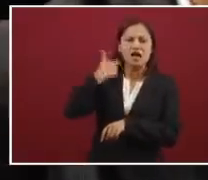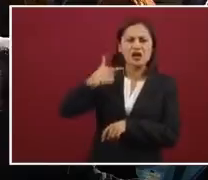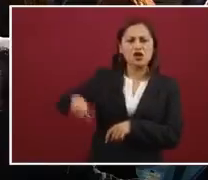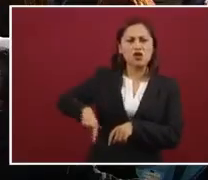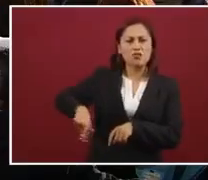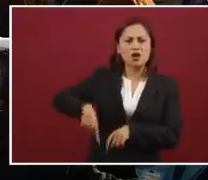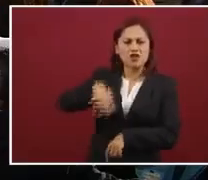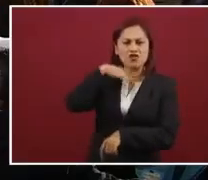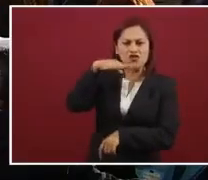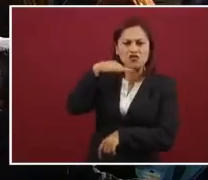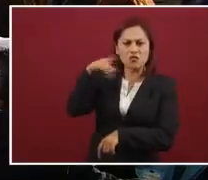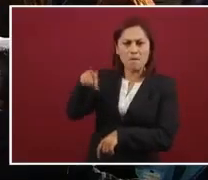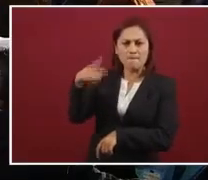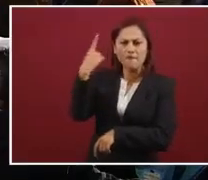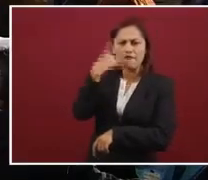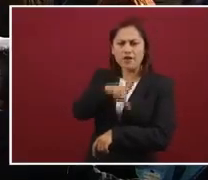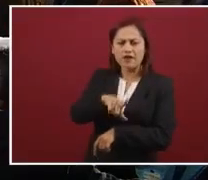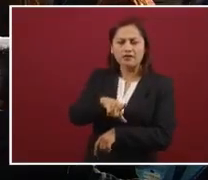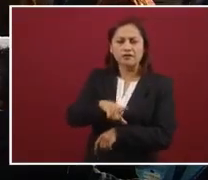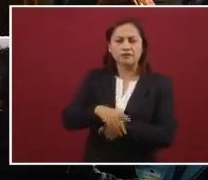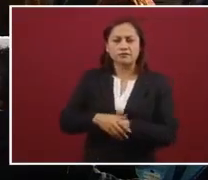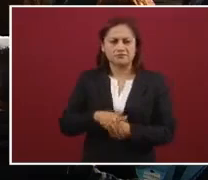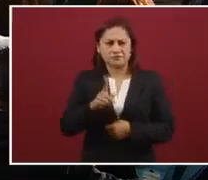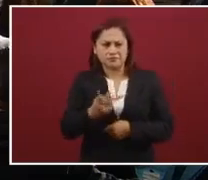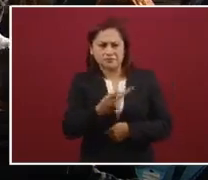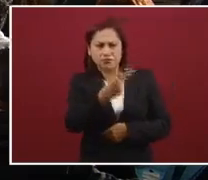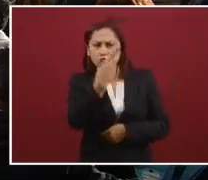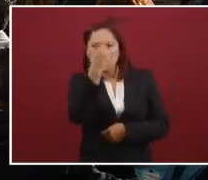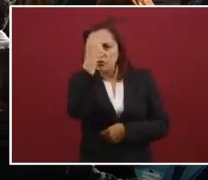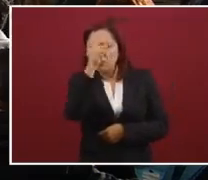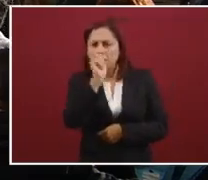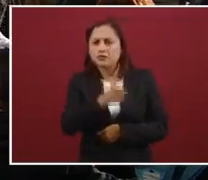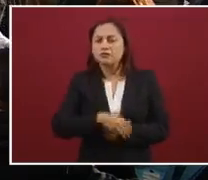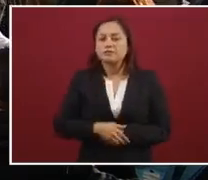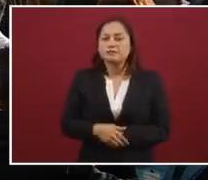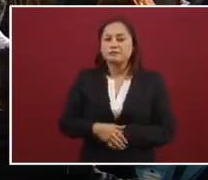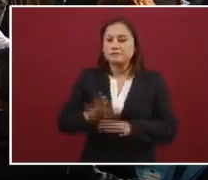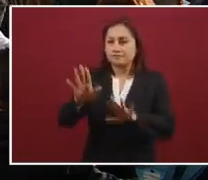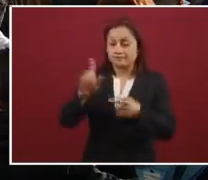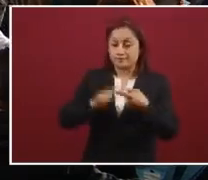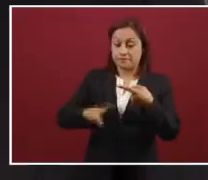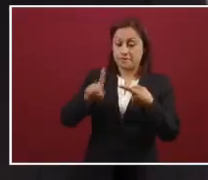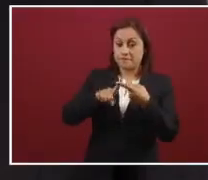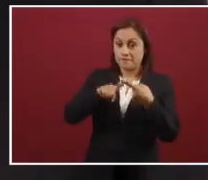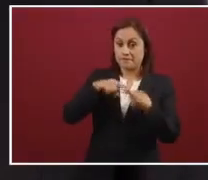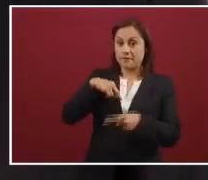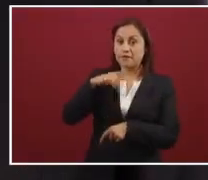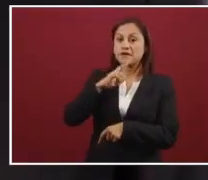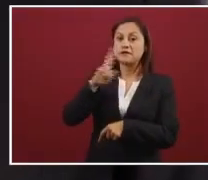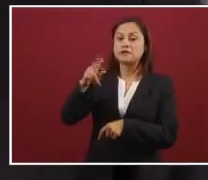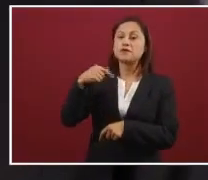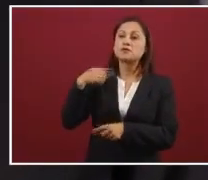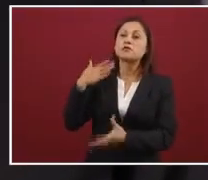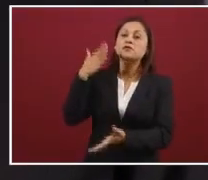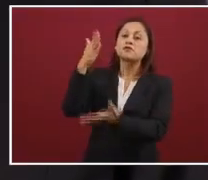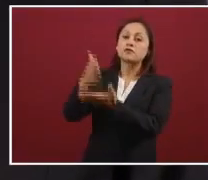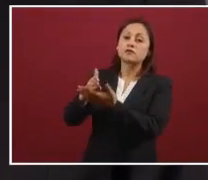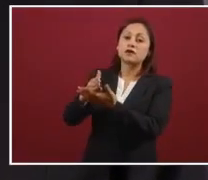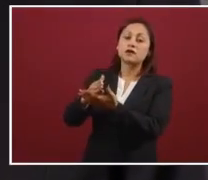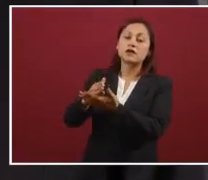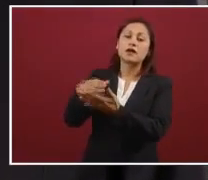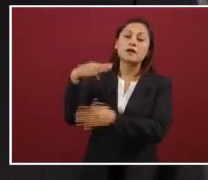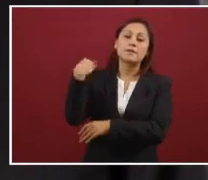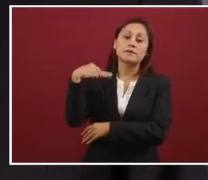presidente? Bueno, lo primero, estuve en Michoacán, estuve en Paracho, cerca